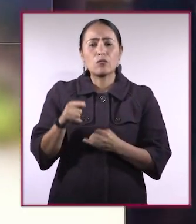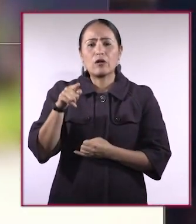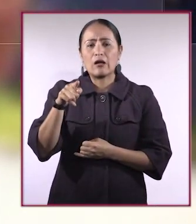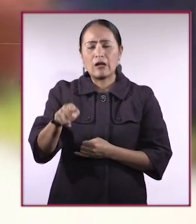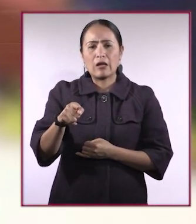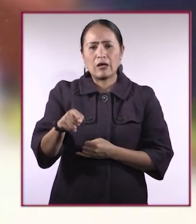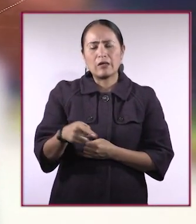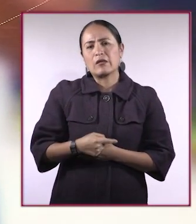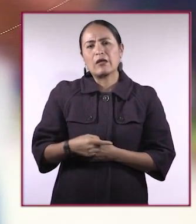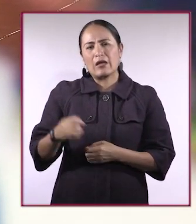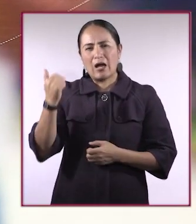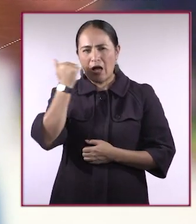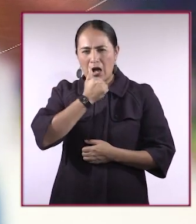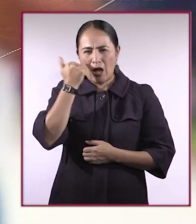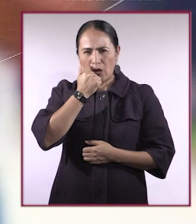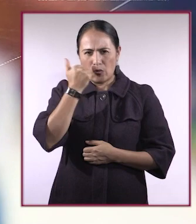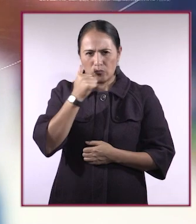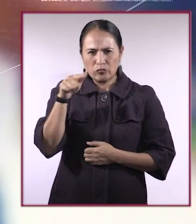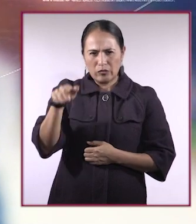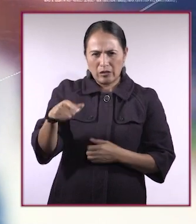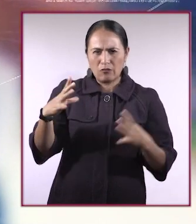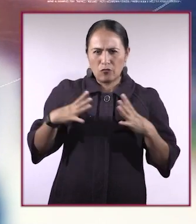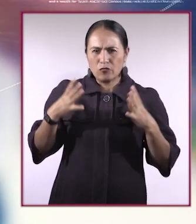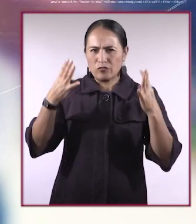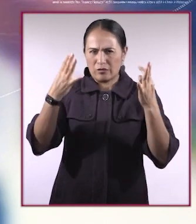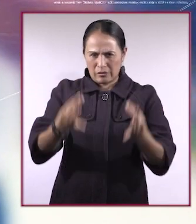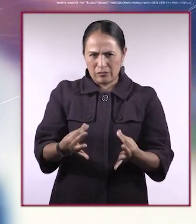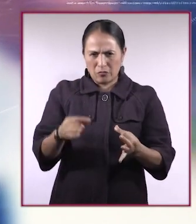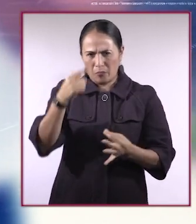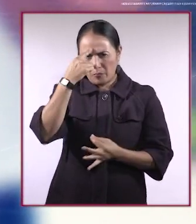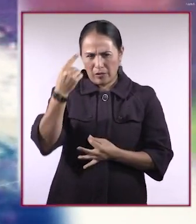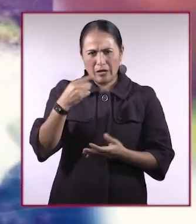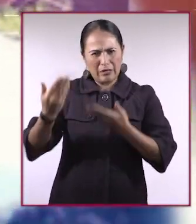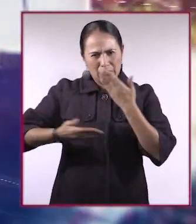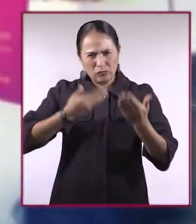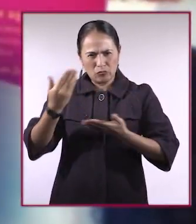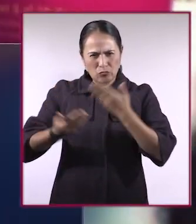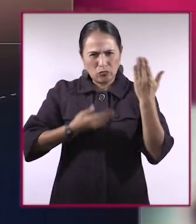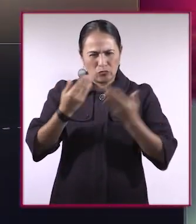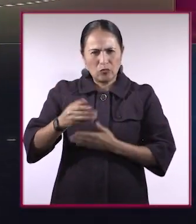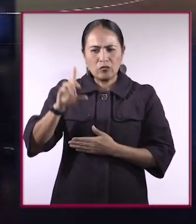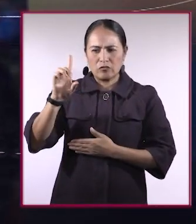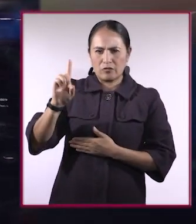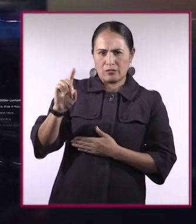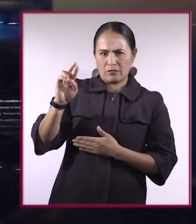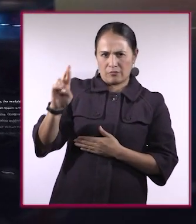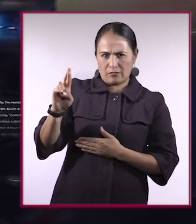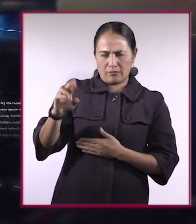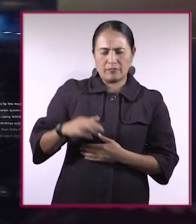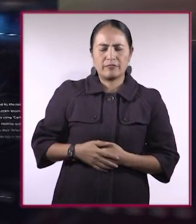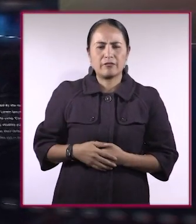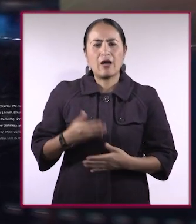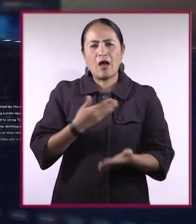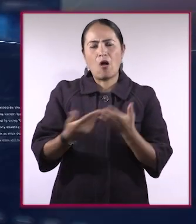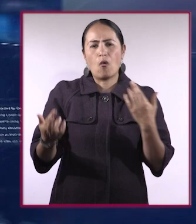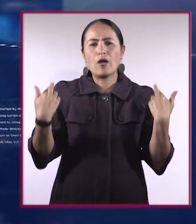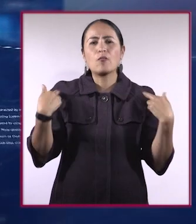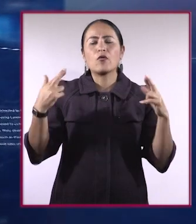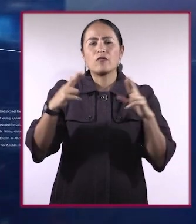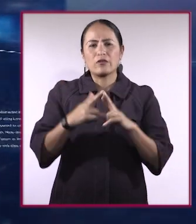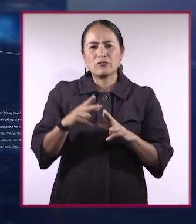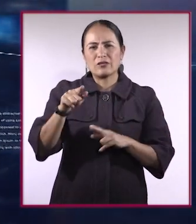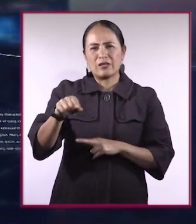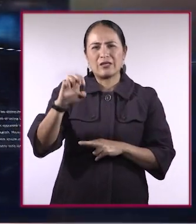International Fellowships Program de la Fundación Ford para cursar estudios de doctorado. Actualmente es profesor